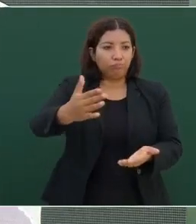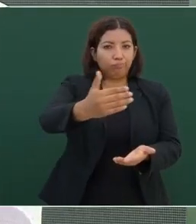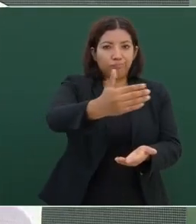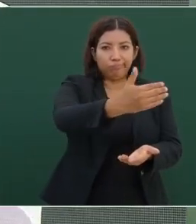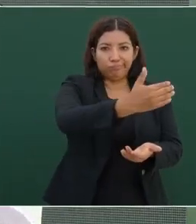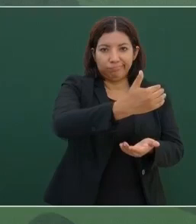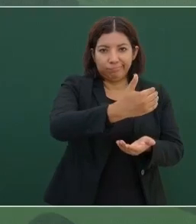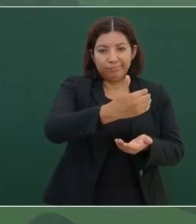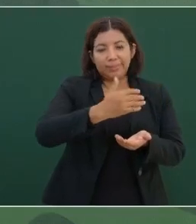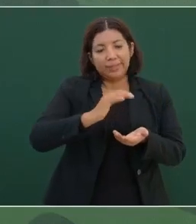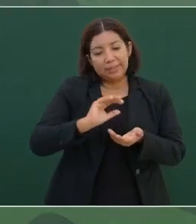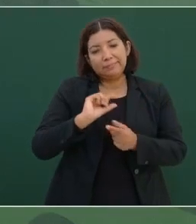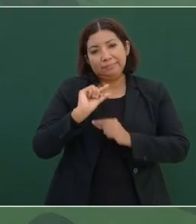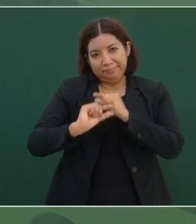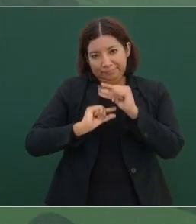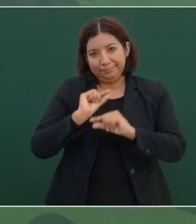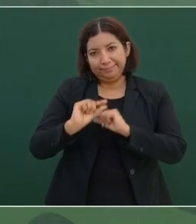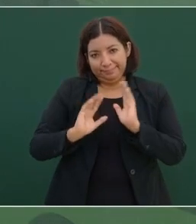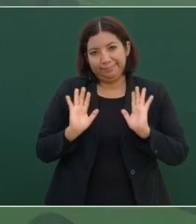pero algo es algo.